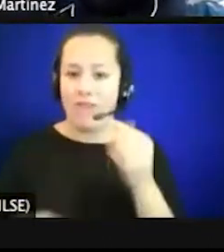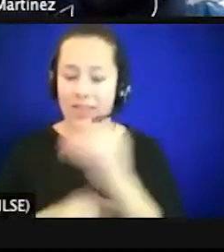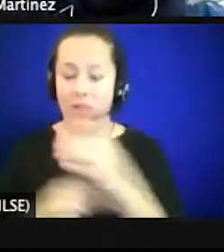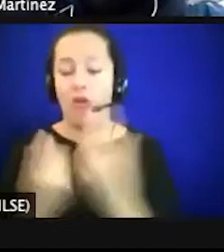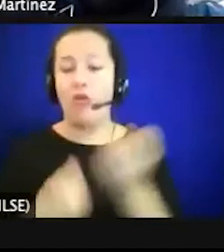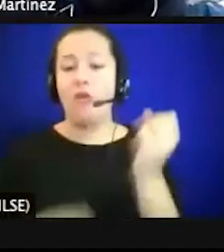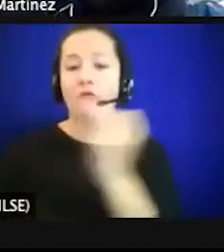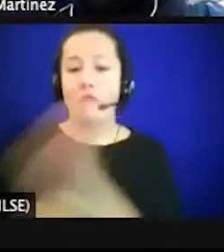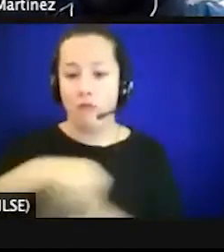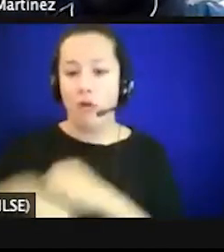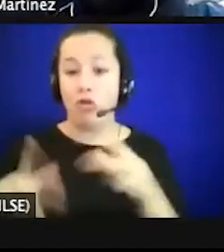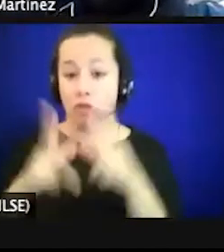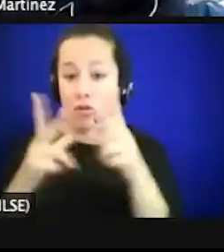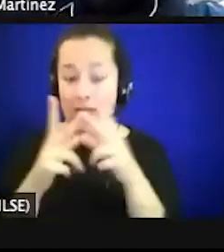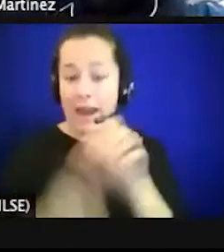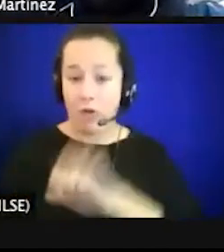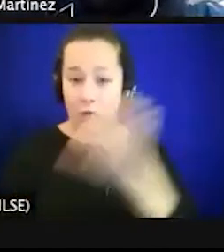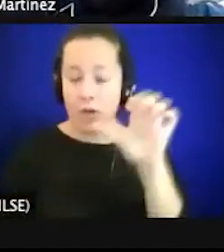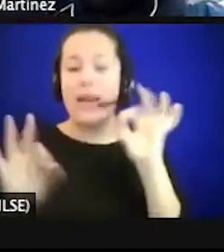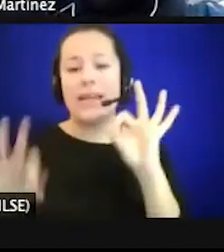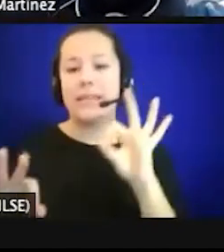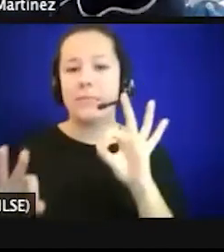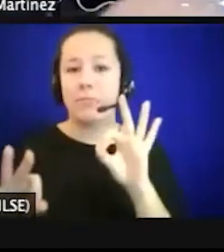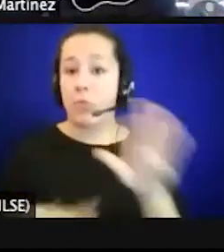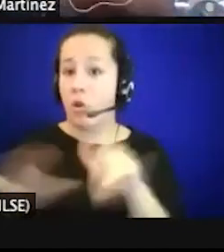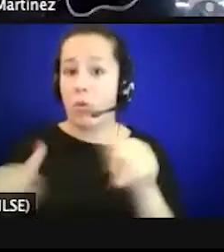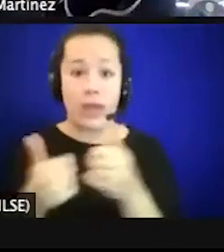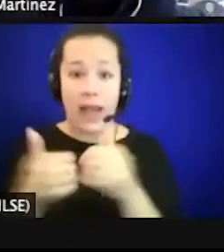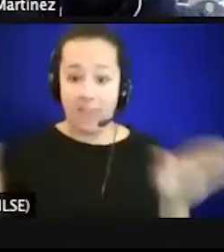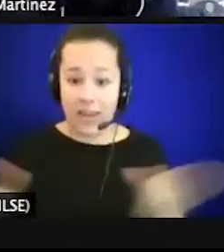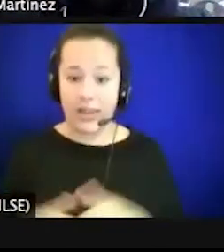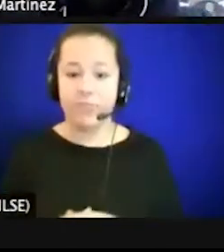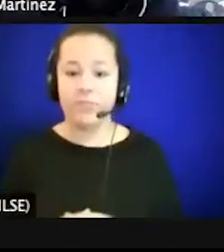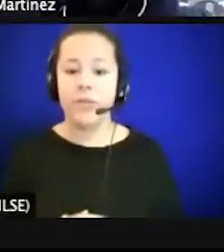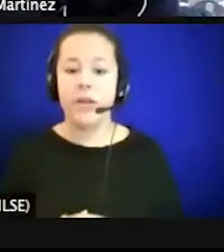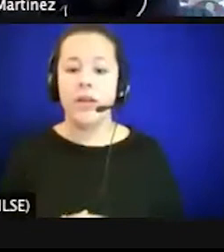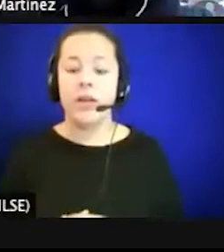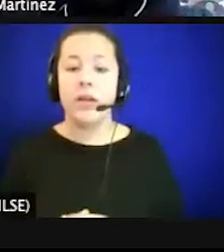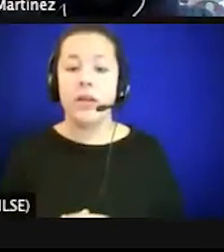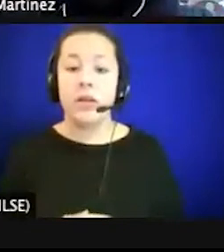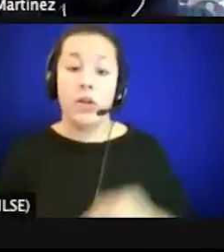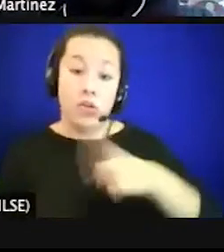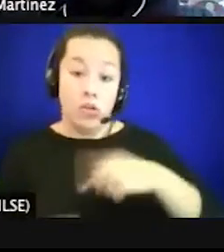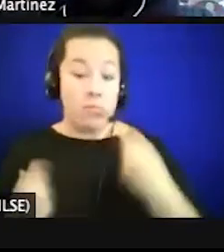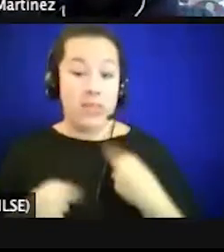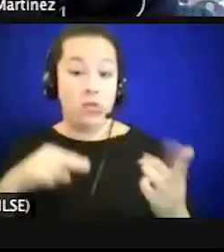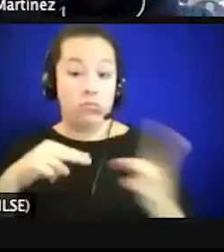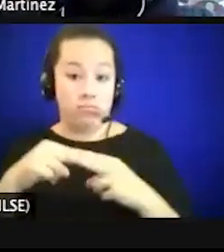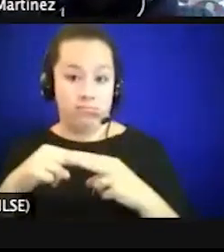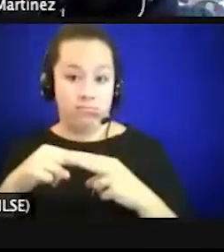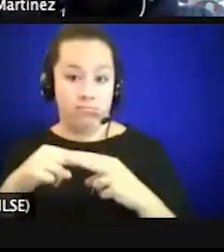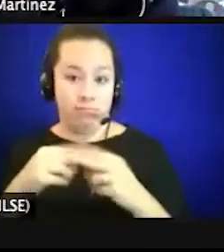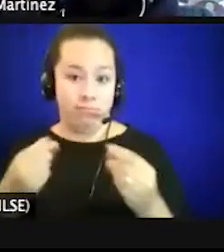Europeo. Es una convocatoria que está abierta. Vamos a dejaros el link en el chat por si a alguna persona le